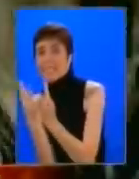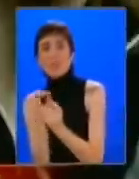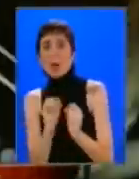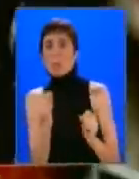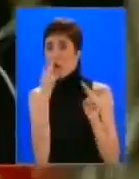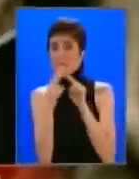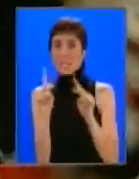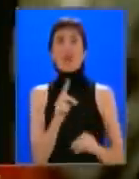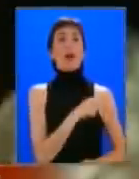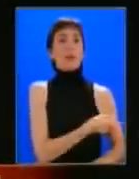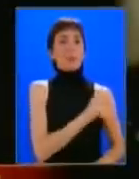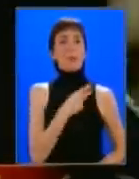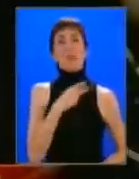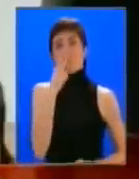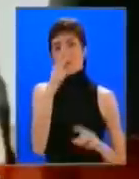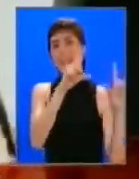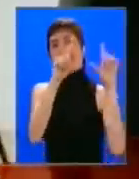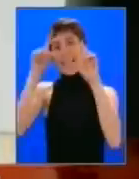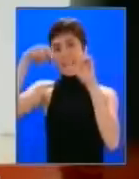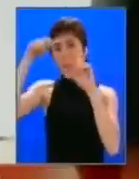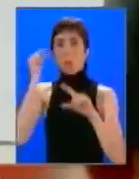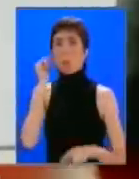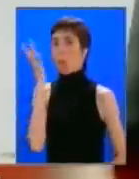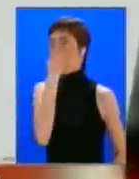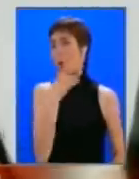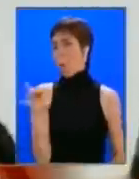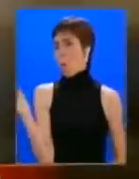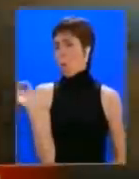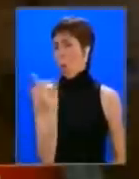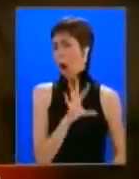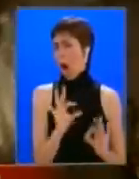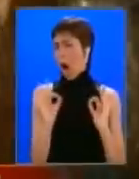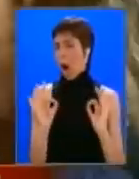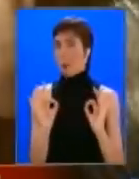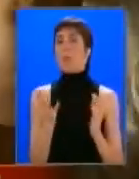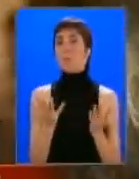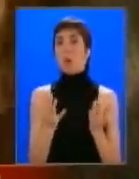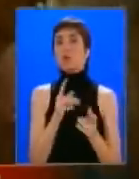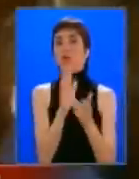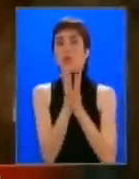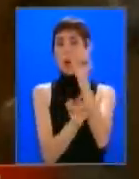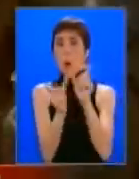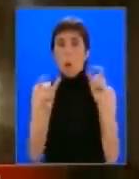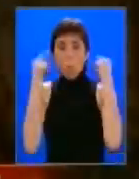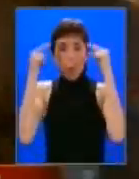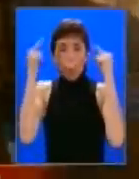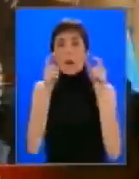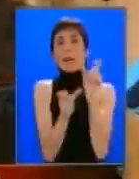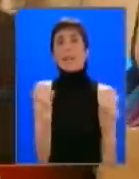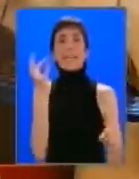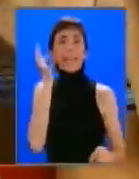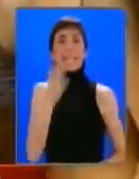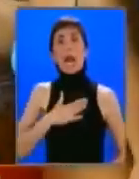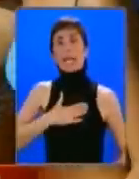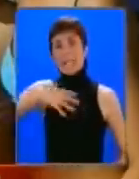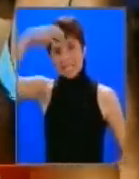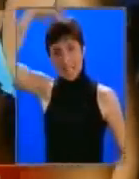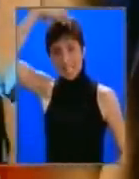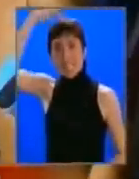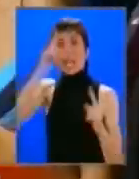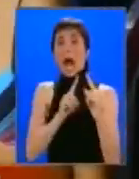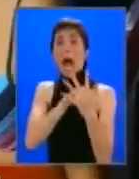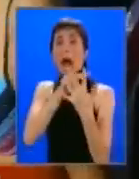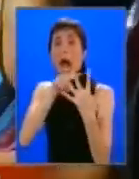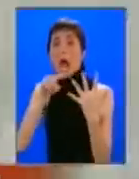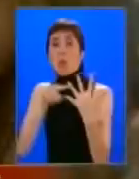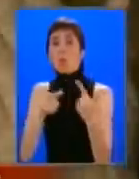cerca, pero sí las puedo ver en imágenes y son bastante guapas, y es por lo mismo que tienen revolucionados a todos y ellas quieren ser las reinas. Alguna de ellas va a ser